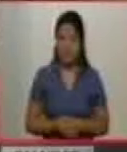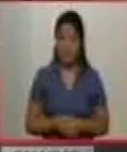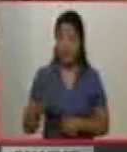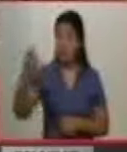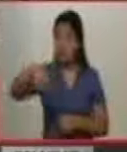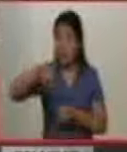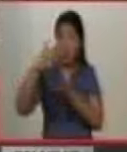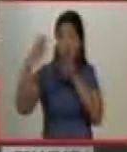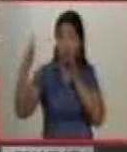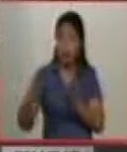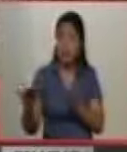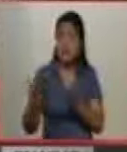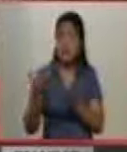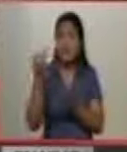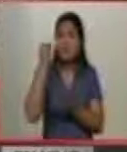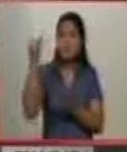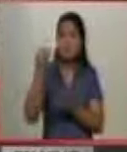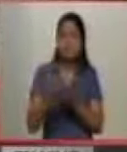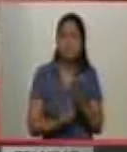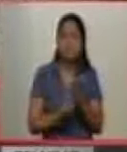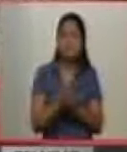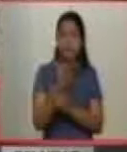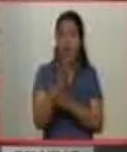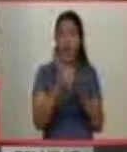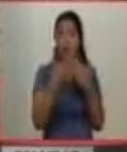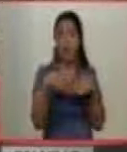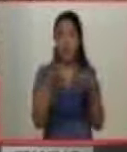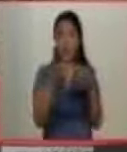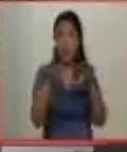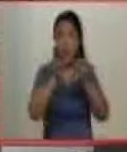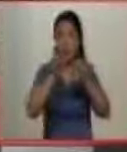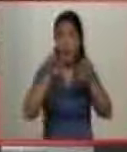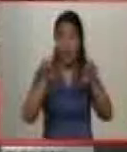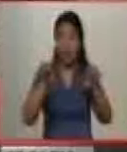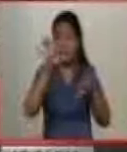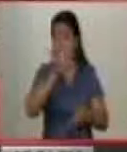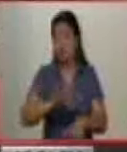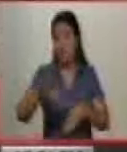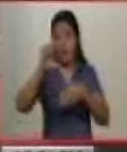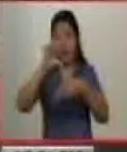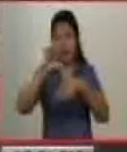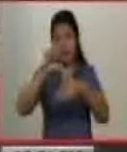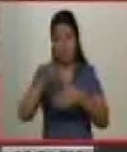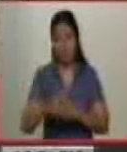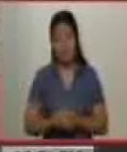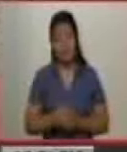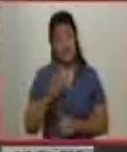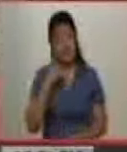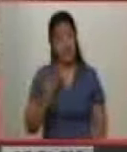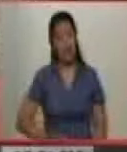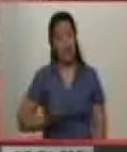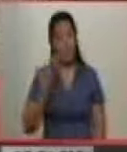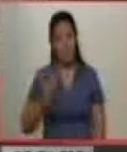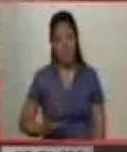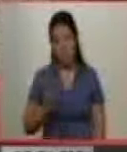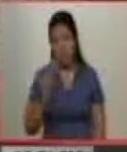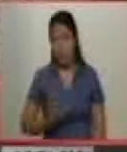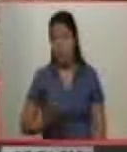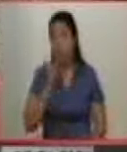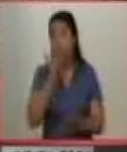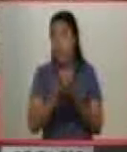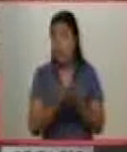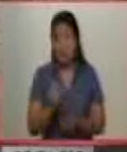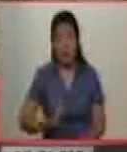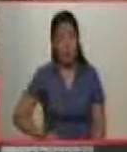estudiantes están proponiendo la creación de este movimiento de educación media en toda América Latina. Sí, mira lo importante, la importancia de esta propuesta,